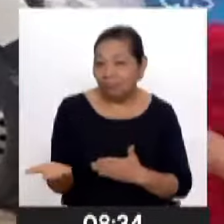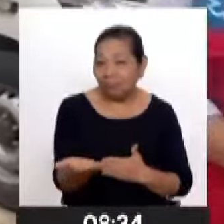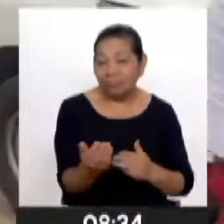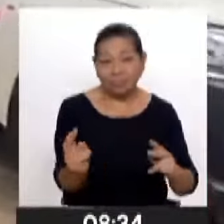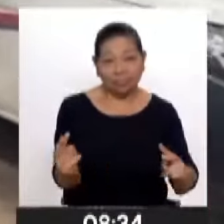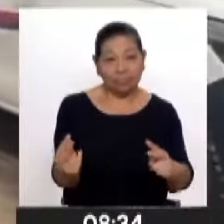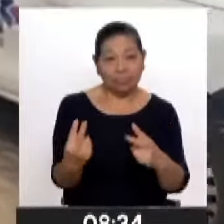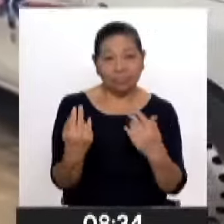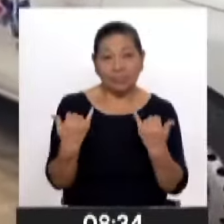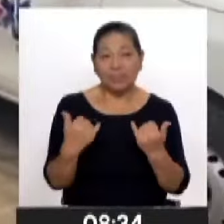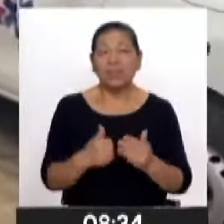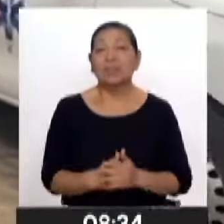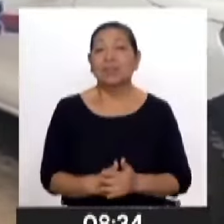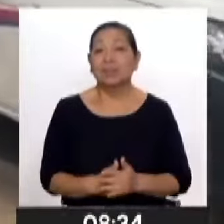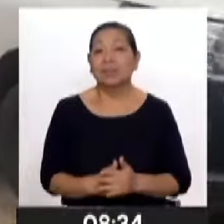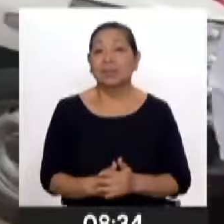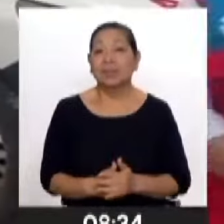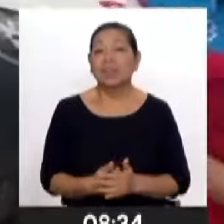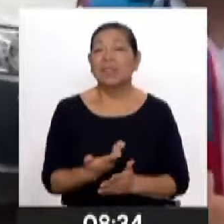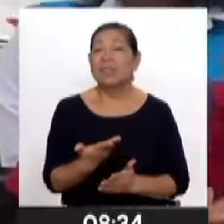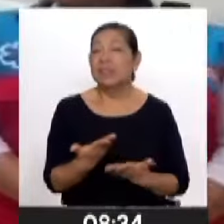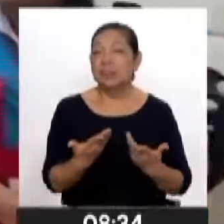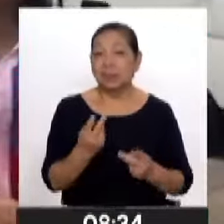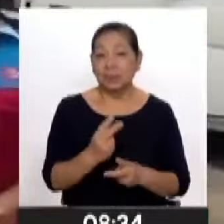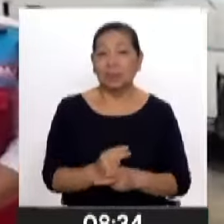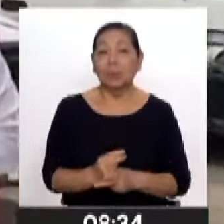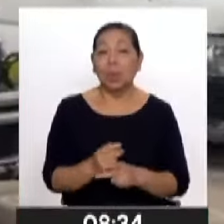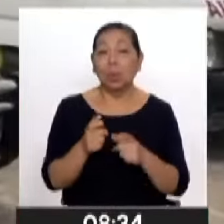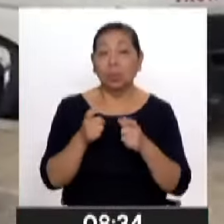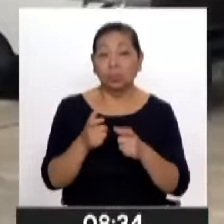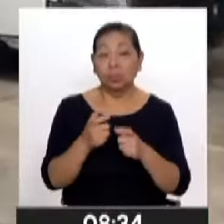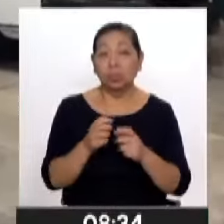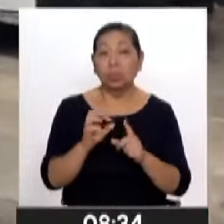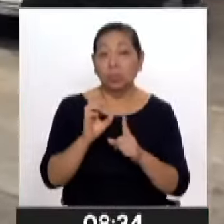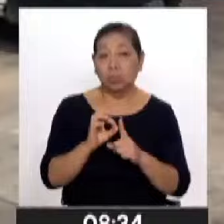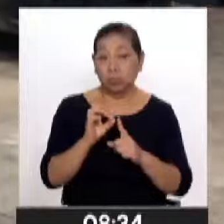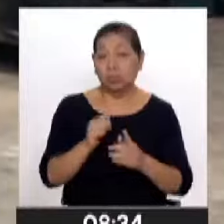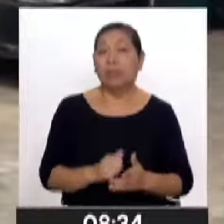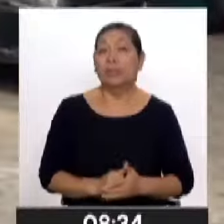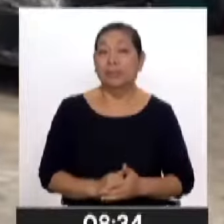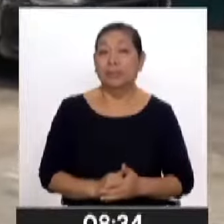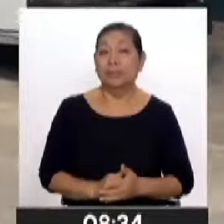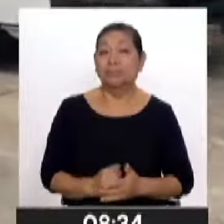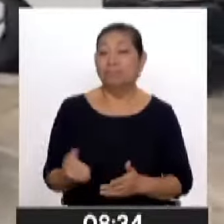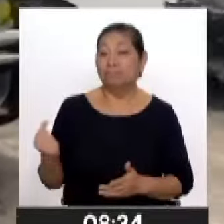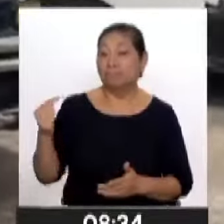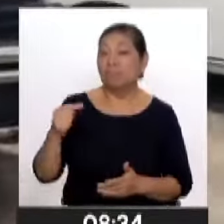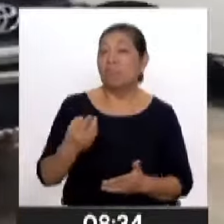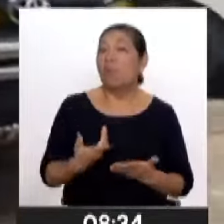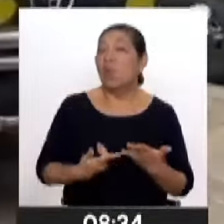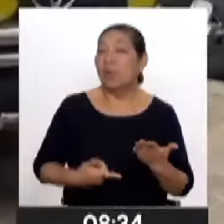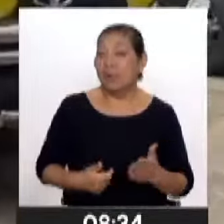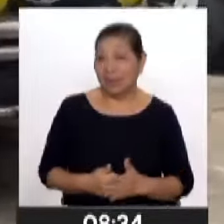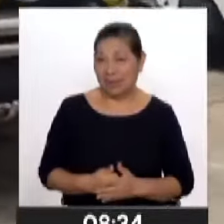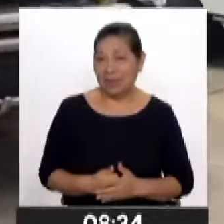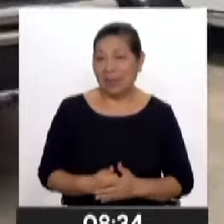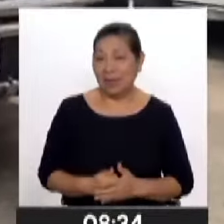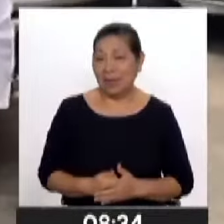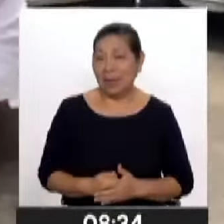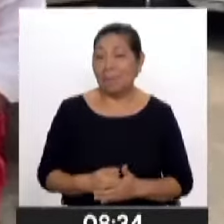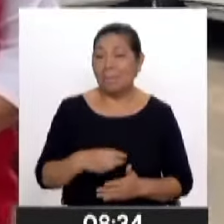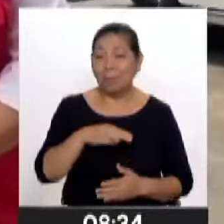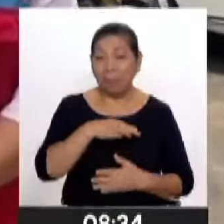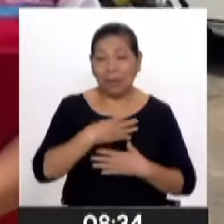Nos encontramos en la Dirección de Prevención y Control de Emergencias y Desastres y hemos venido aquí porque la Gerencia Regional de Salud